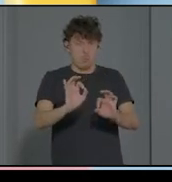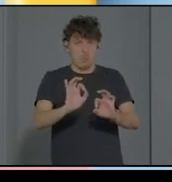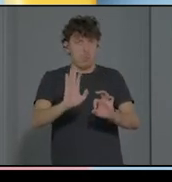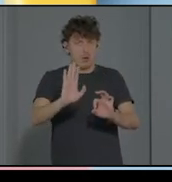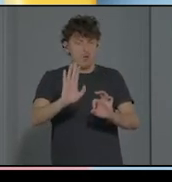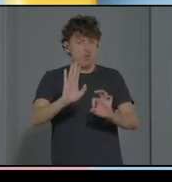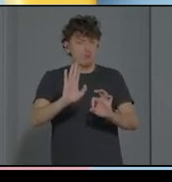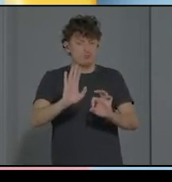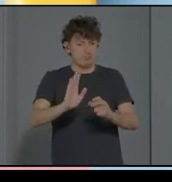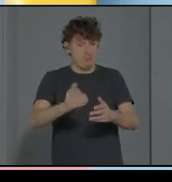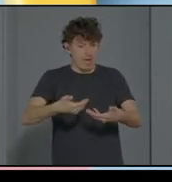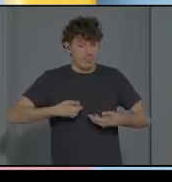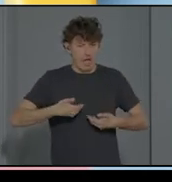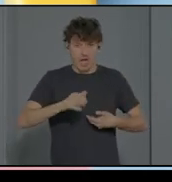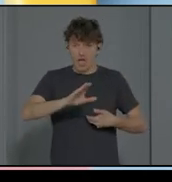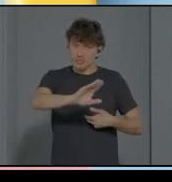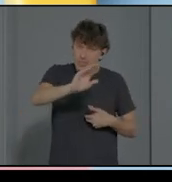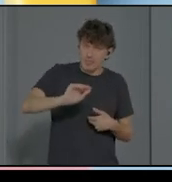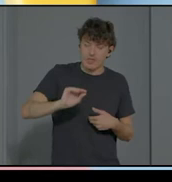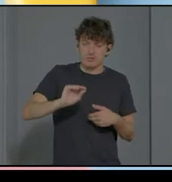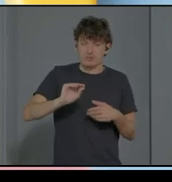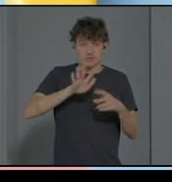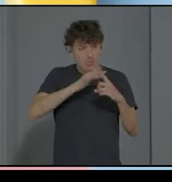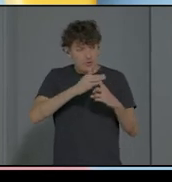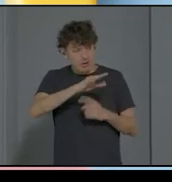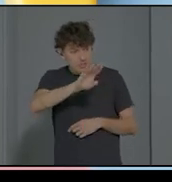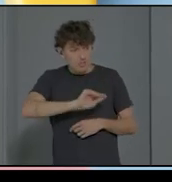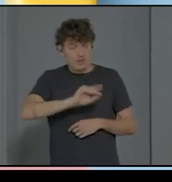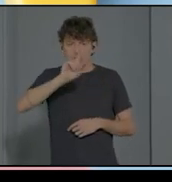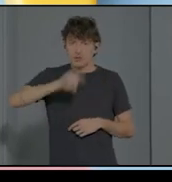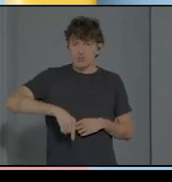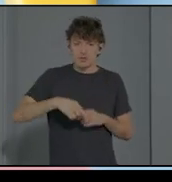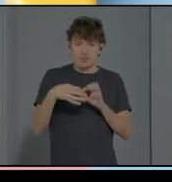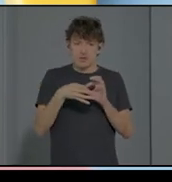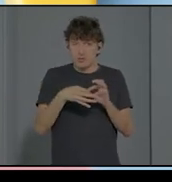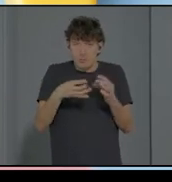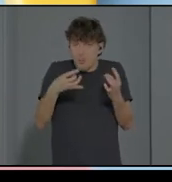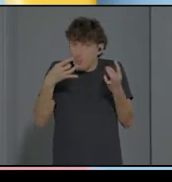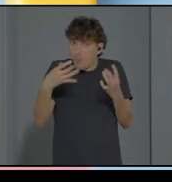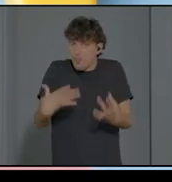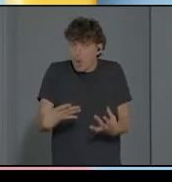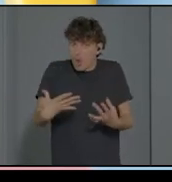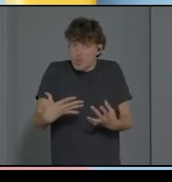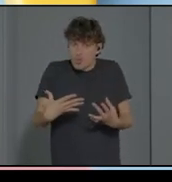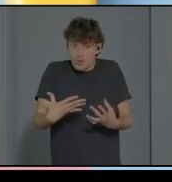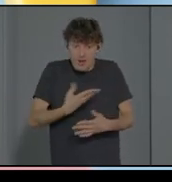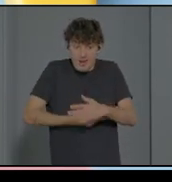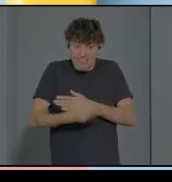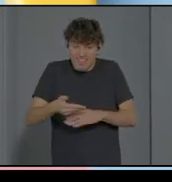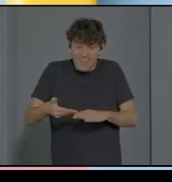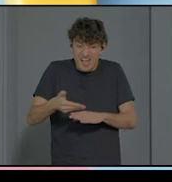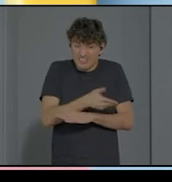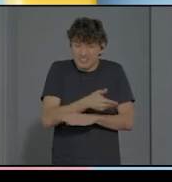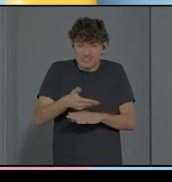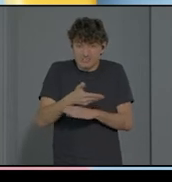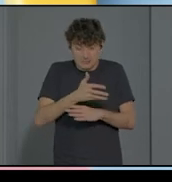la interacción precoz, incluso antes del nacimiento, puede crear unos mecanismos de automatismo que van a durar durante